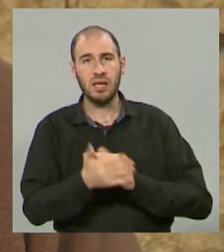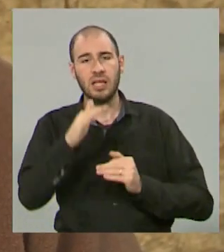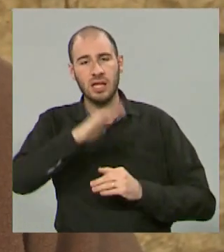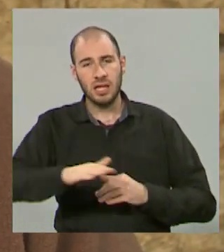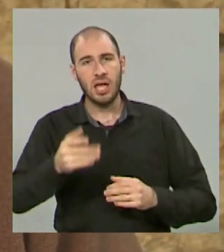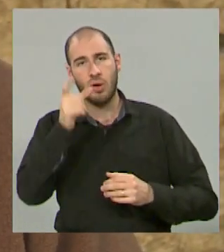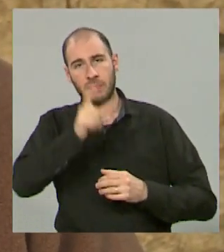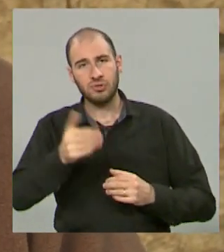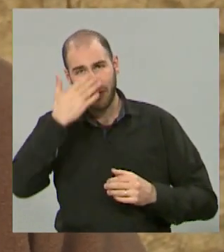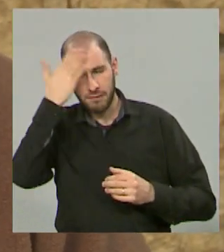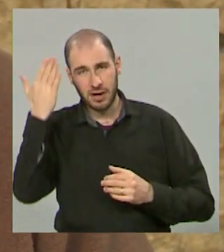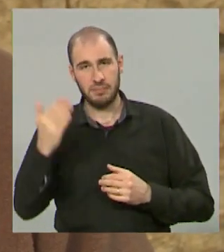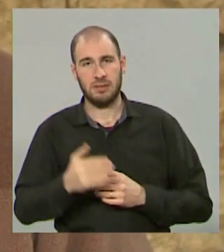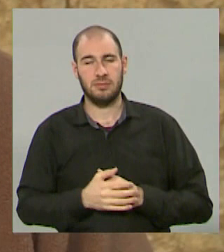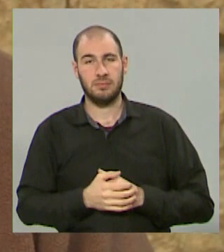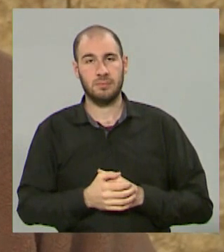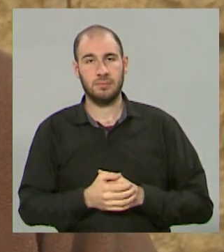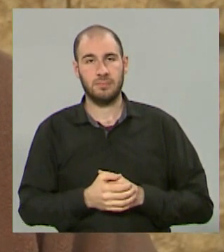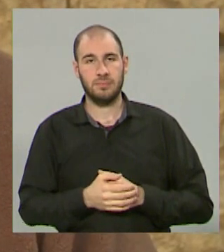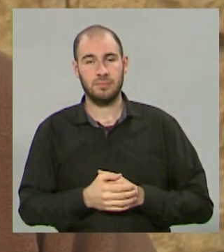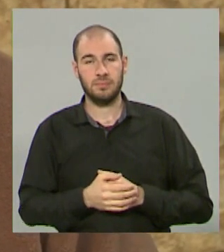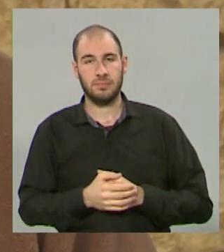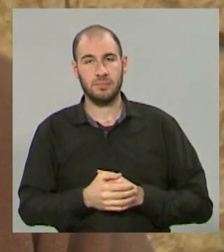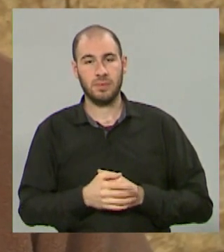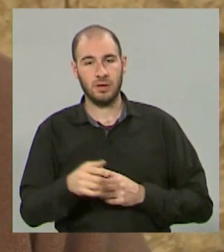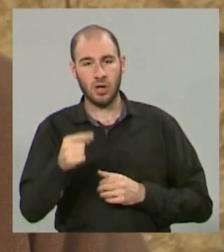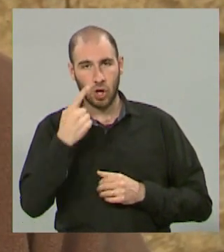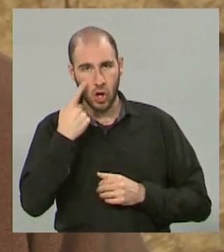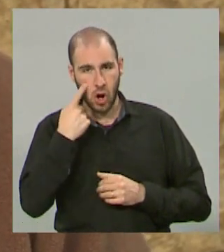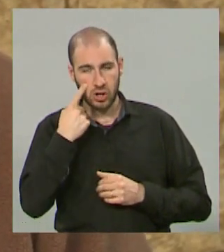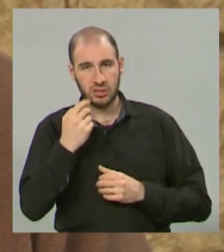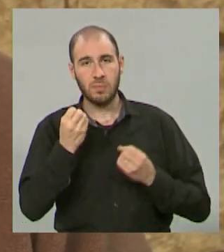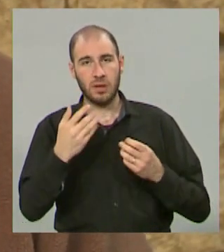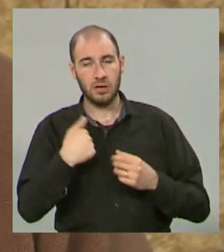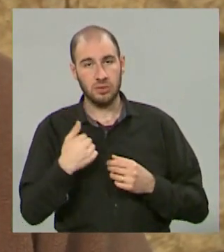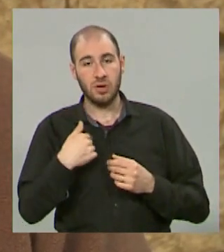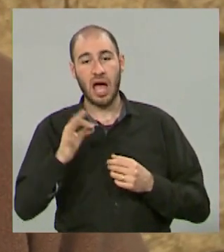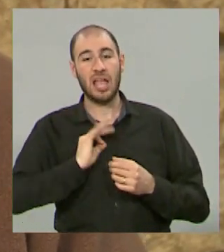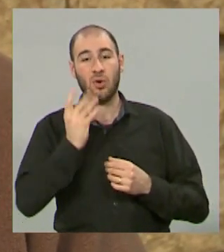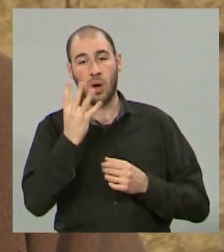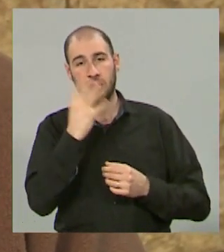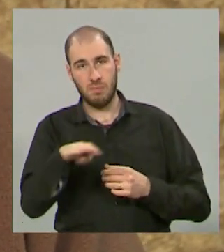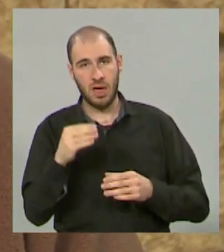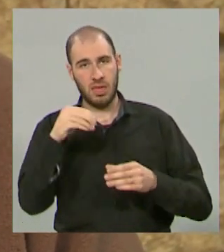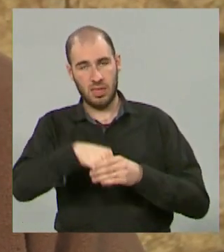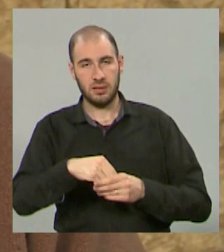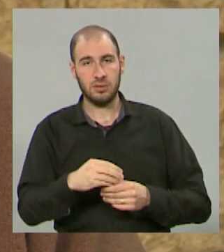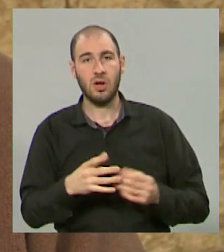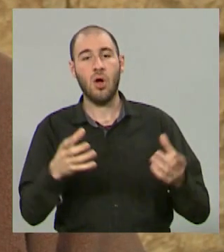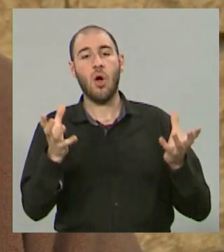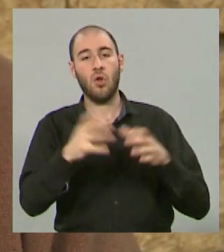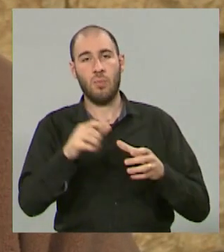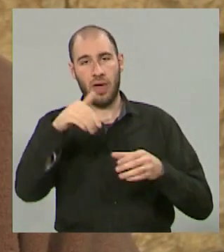niños, personas enfermas que conocí porque yo estuve más de 4 años y medio en